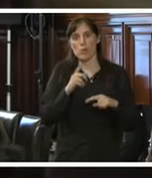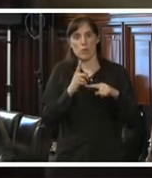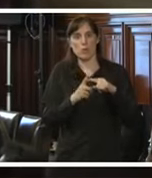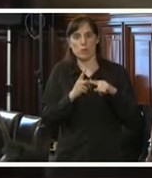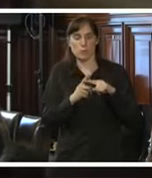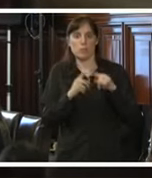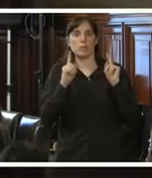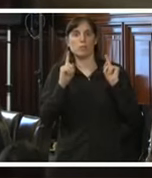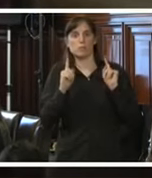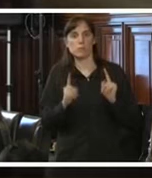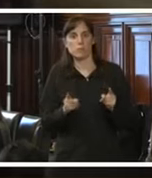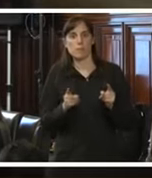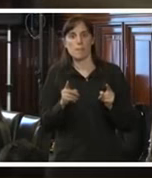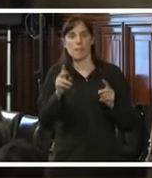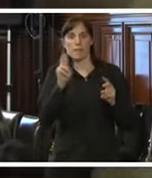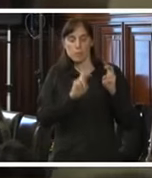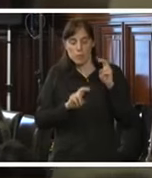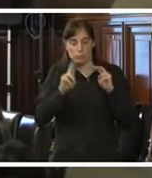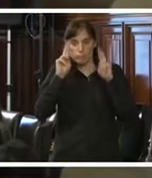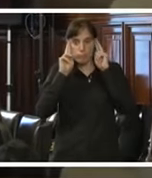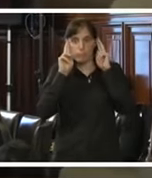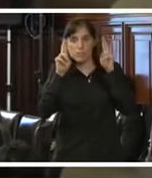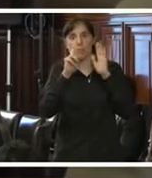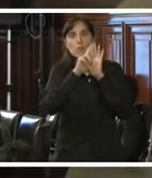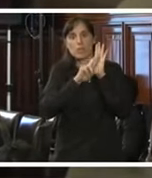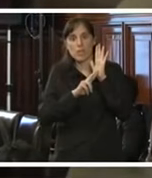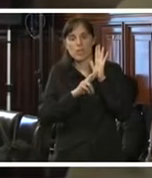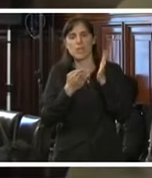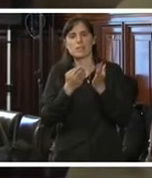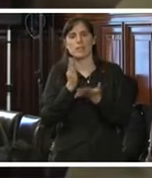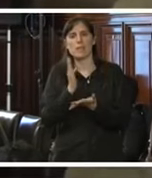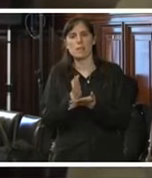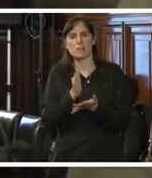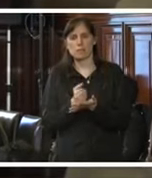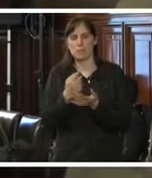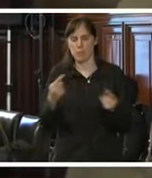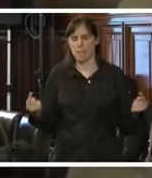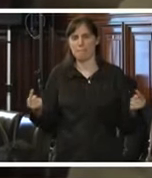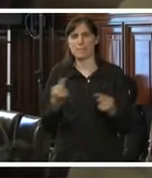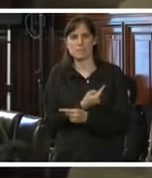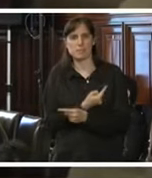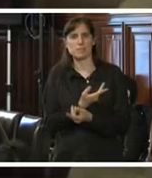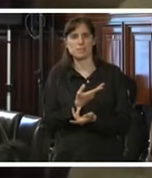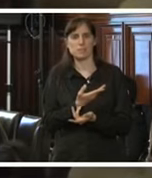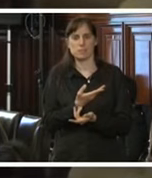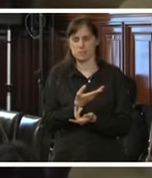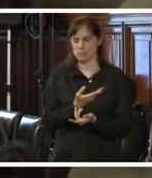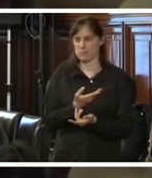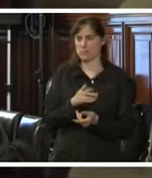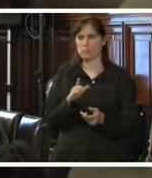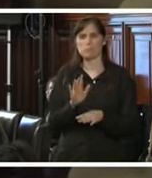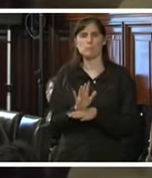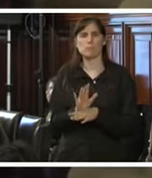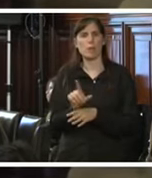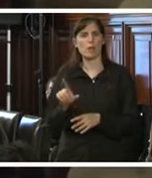procesal contrario a las reglas del debido proceso constitucional, termina de este modo traicionando su finalidad y alimentando la lógica